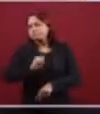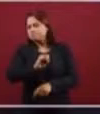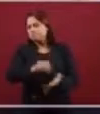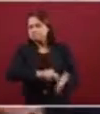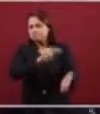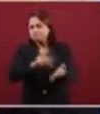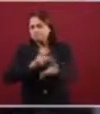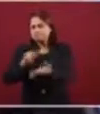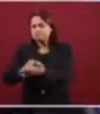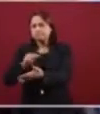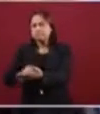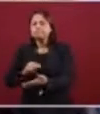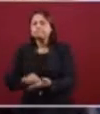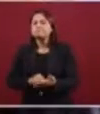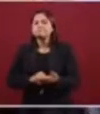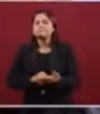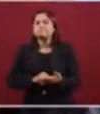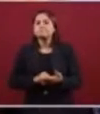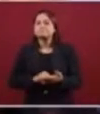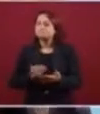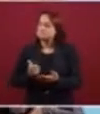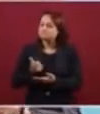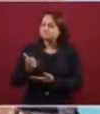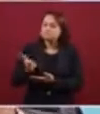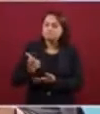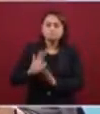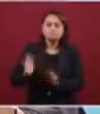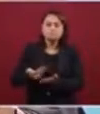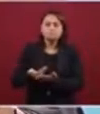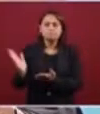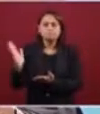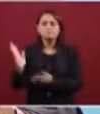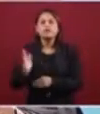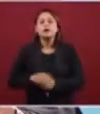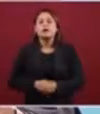y esa liquidación, solamente un pequeño grupo